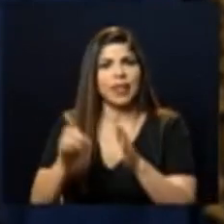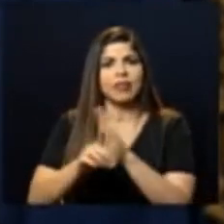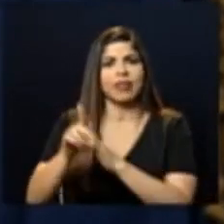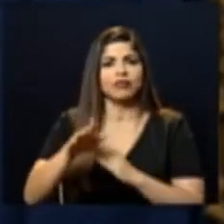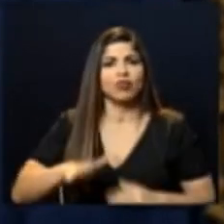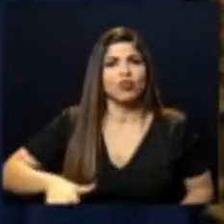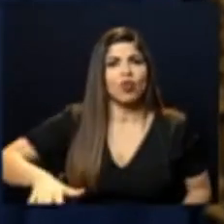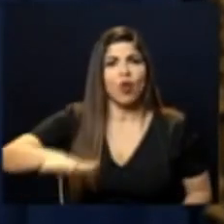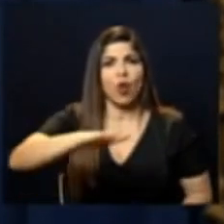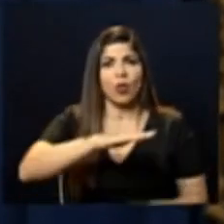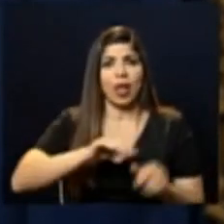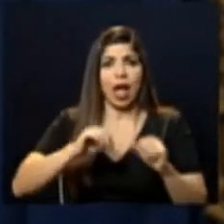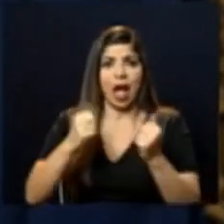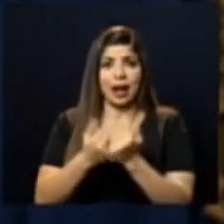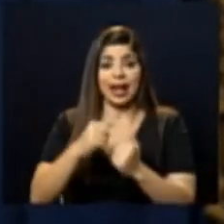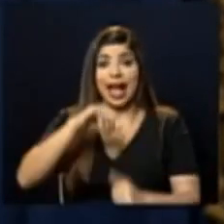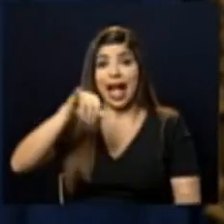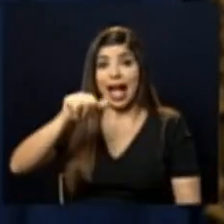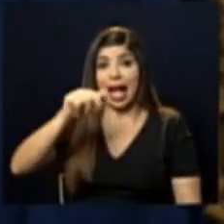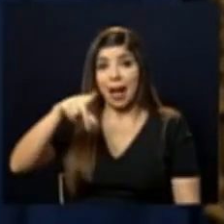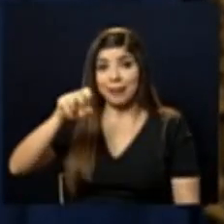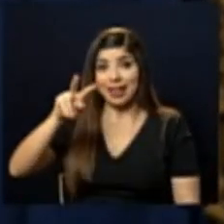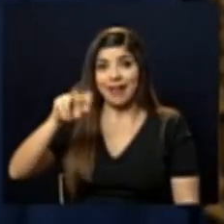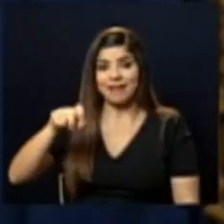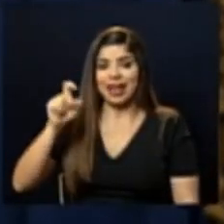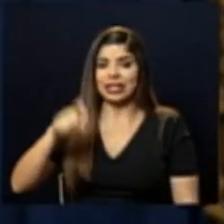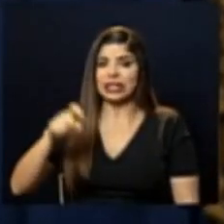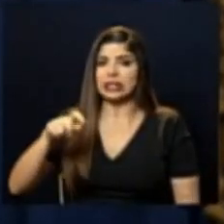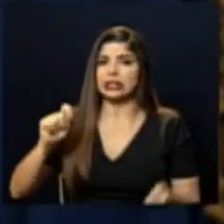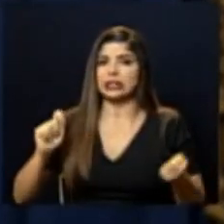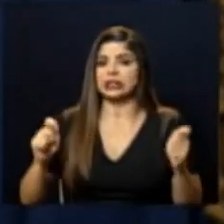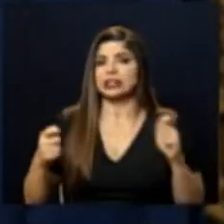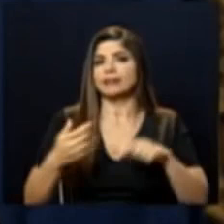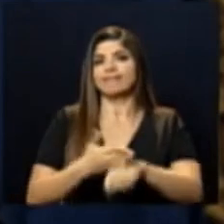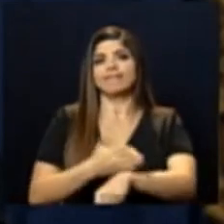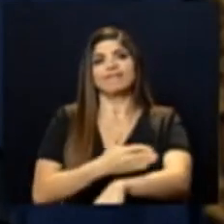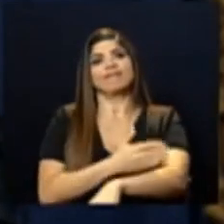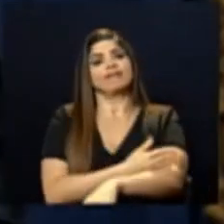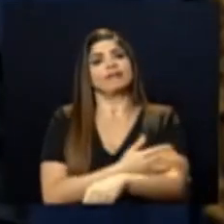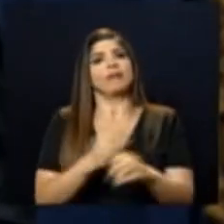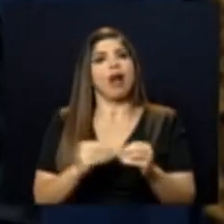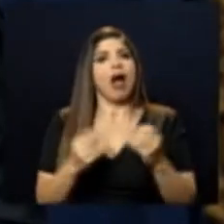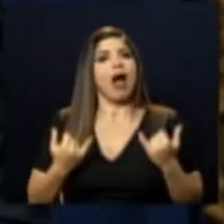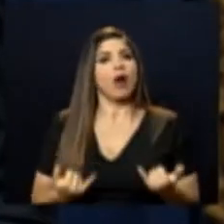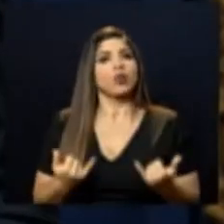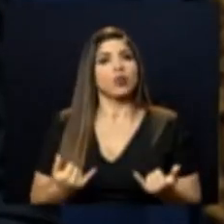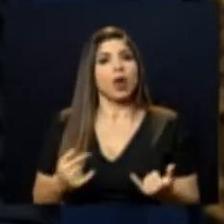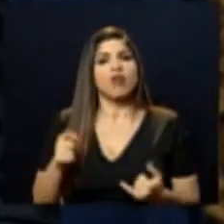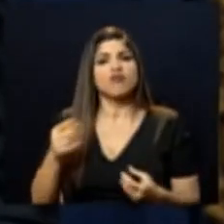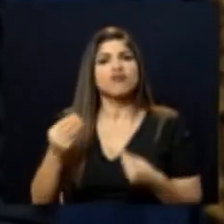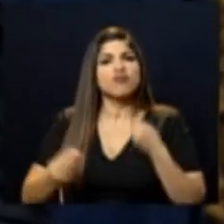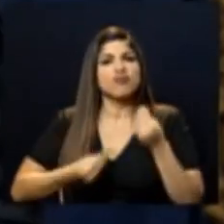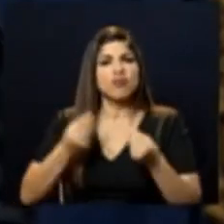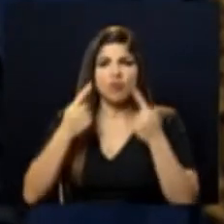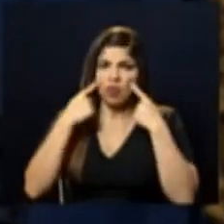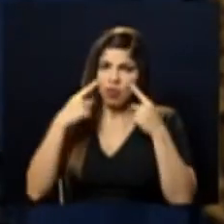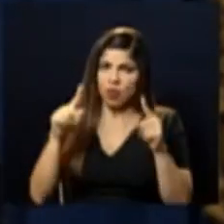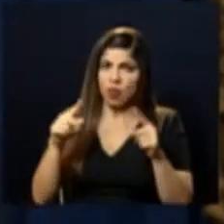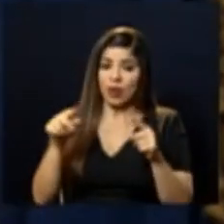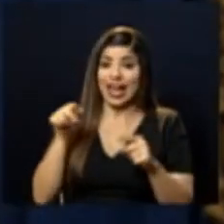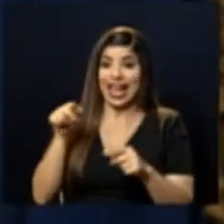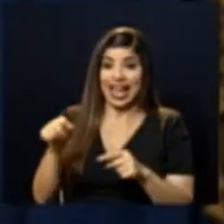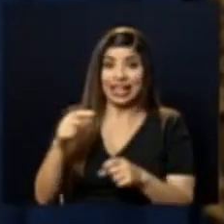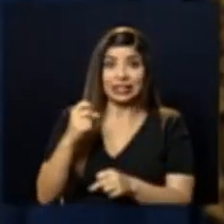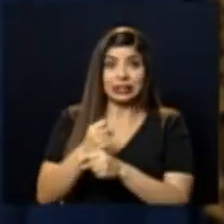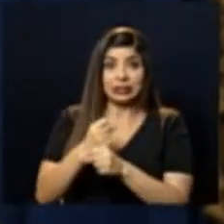región. Japdeva debe reinventarse. Para lograrlo, es la tarea que le he